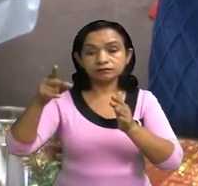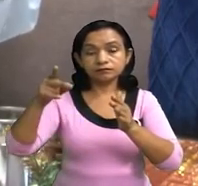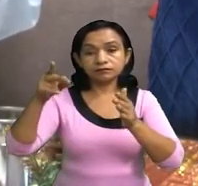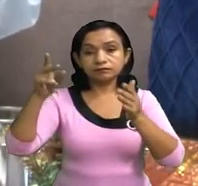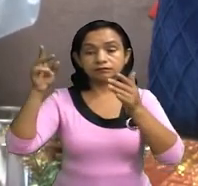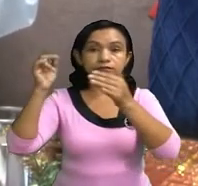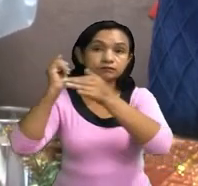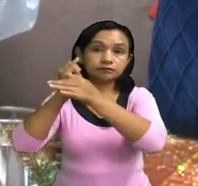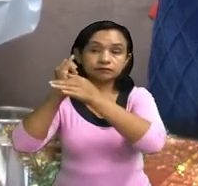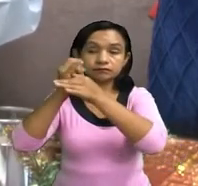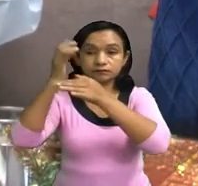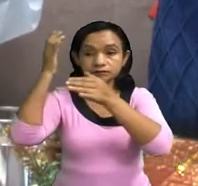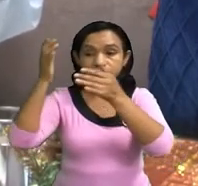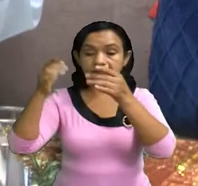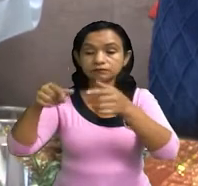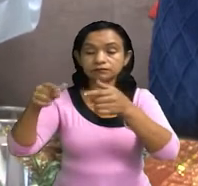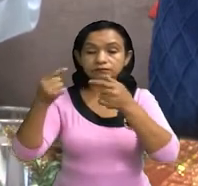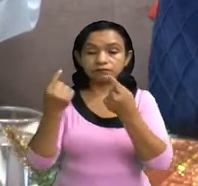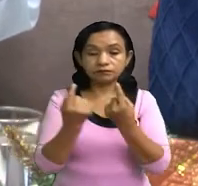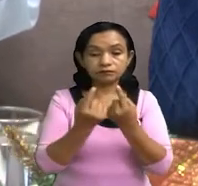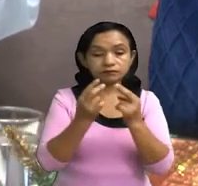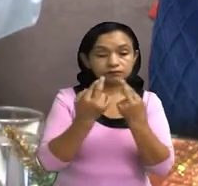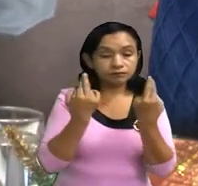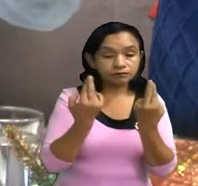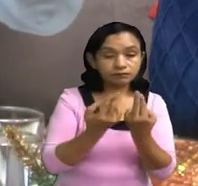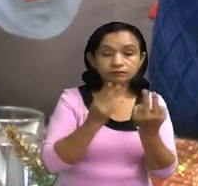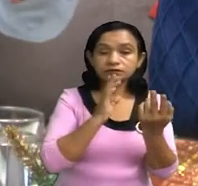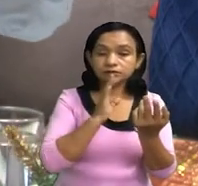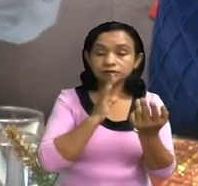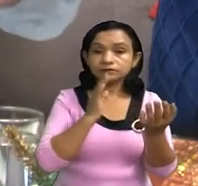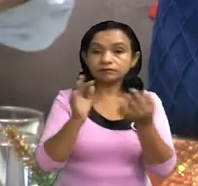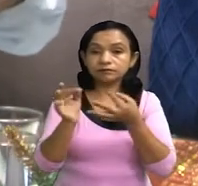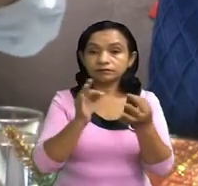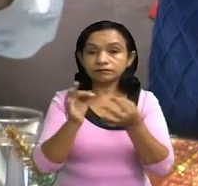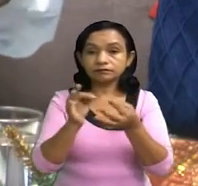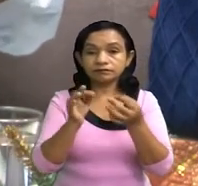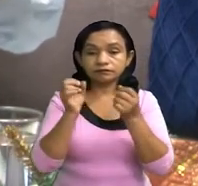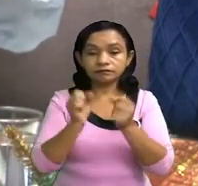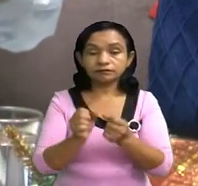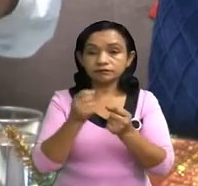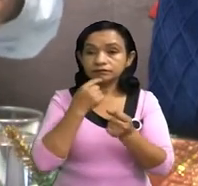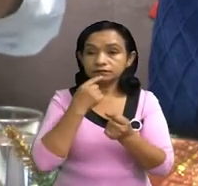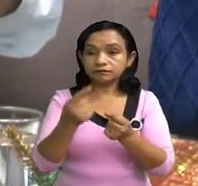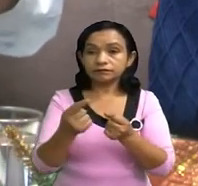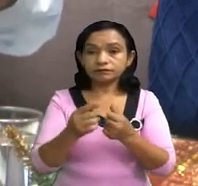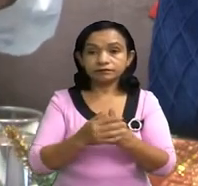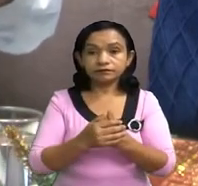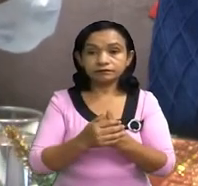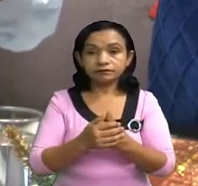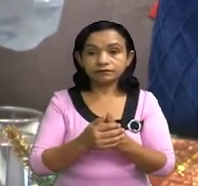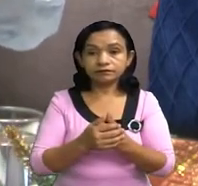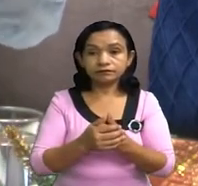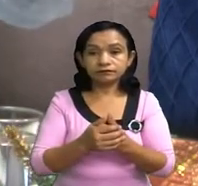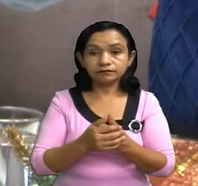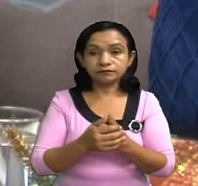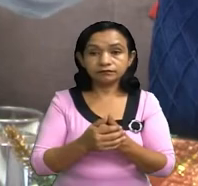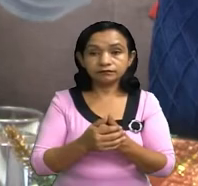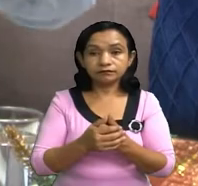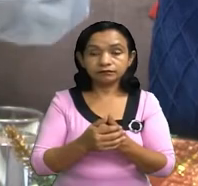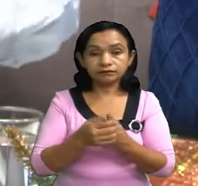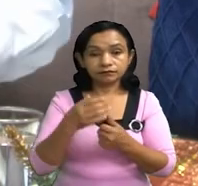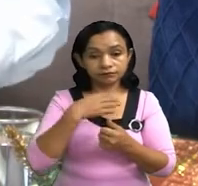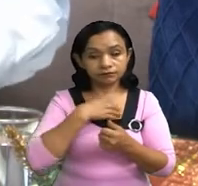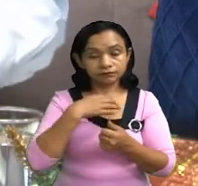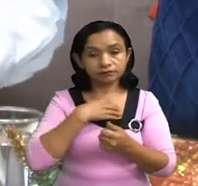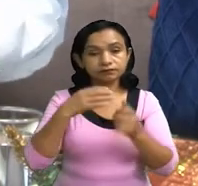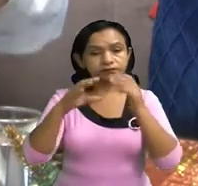Vaticano, Stanislav, nosotros le decíamos a él, nosotros somos